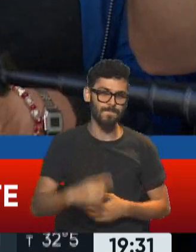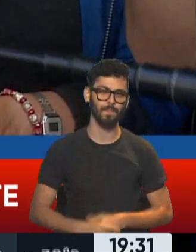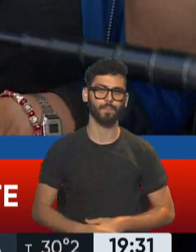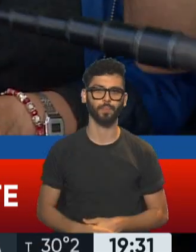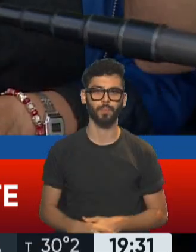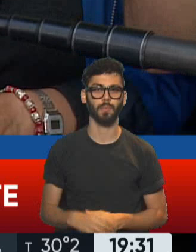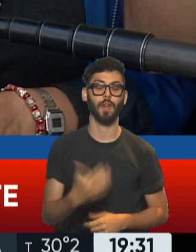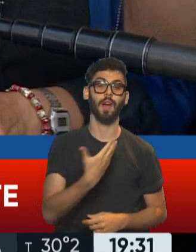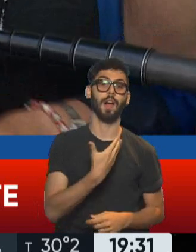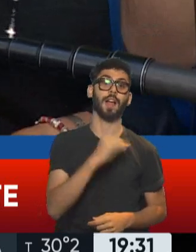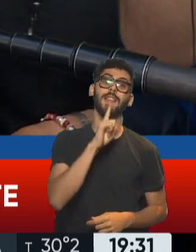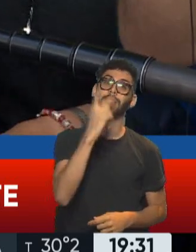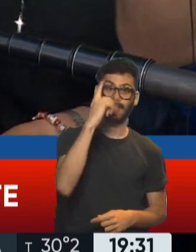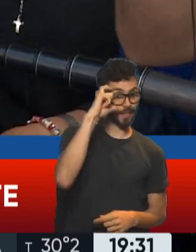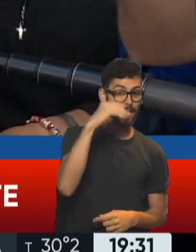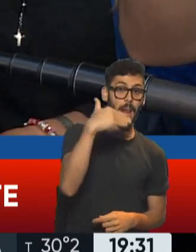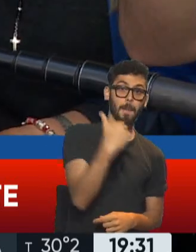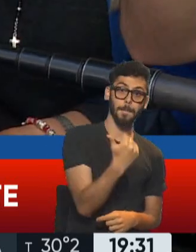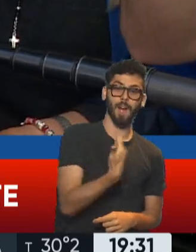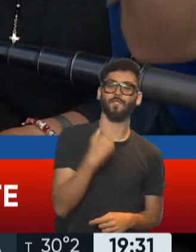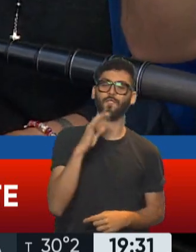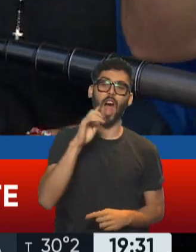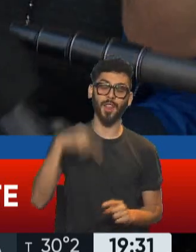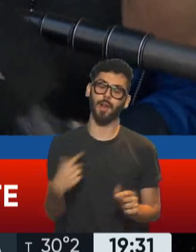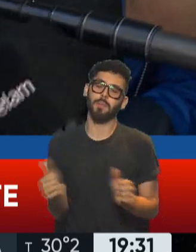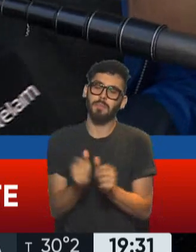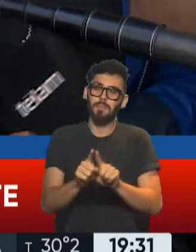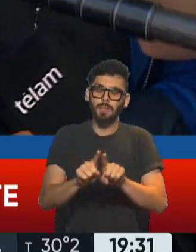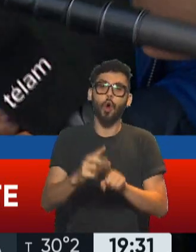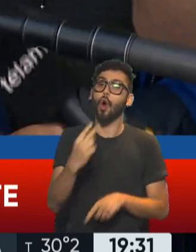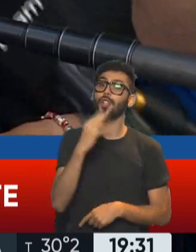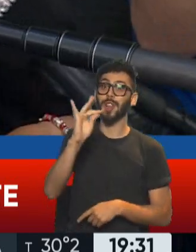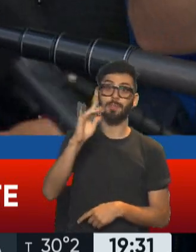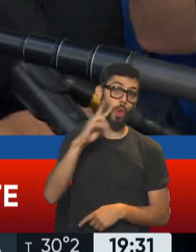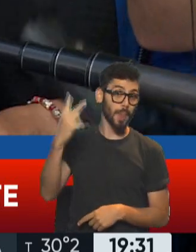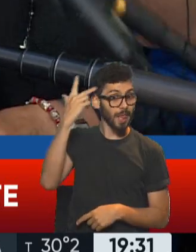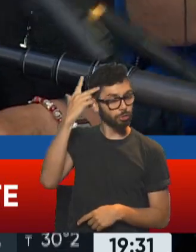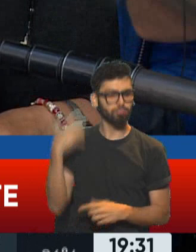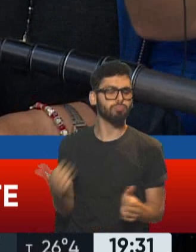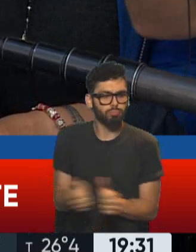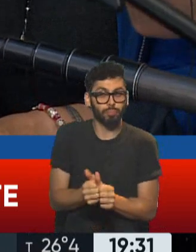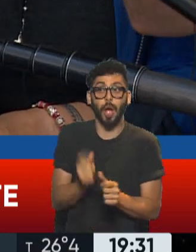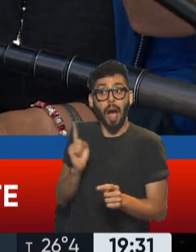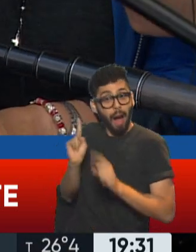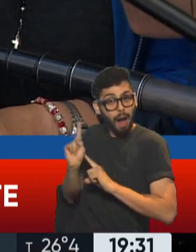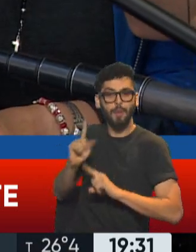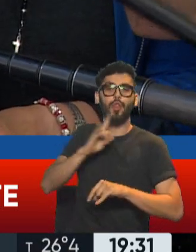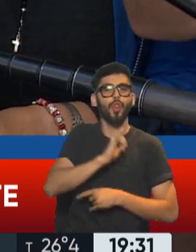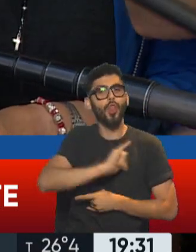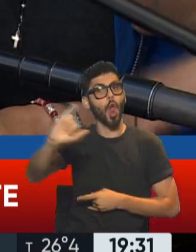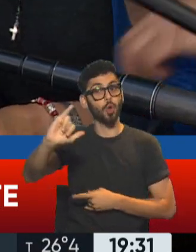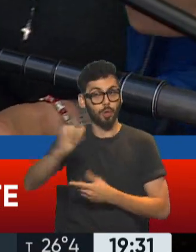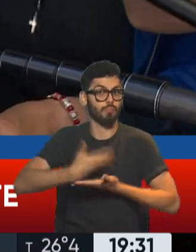Acompañamos a Telma Fardín como lo hicimos el 11 de diciembre de 2018, cuando se hizo pública su denuncia penal contra